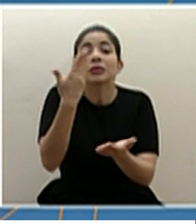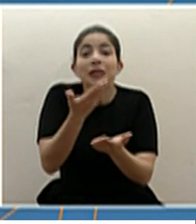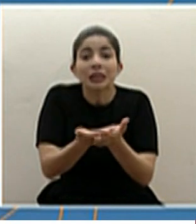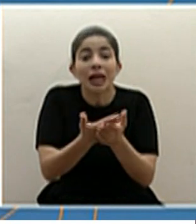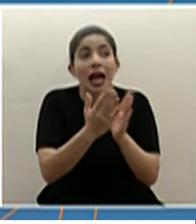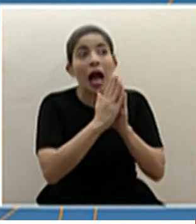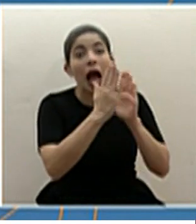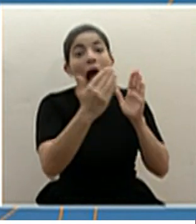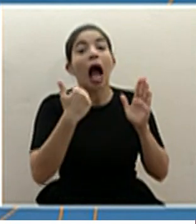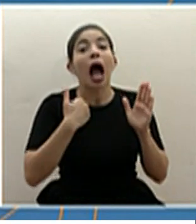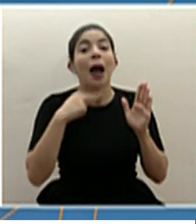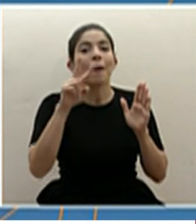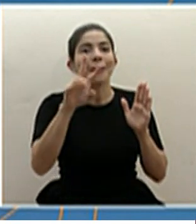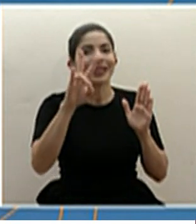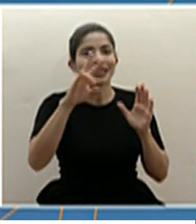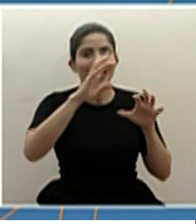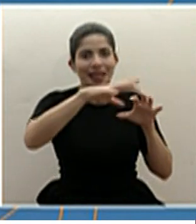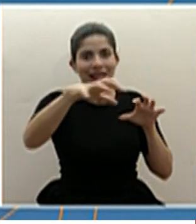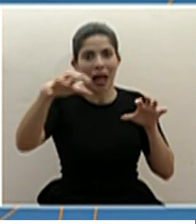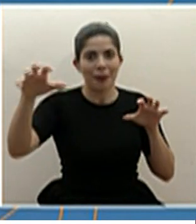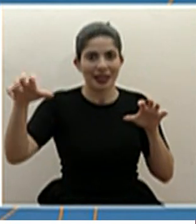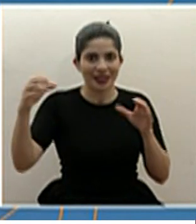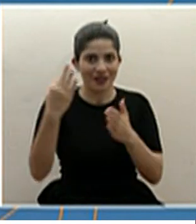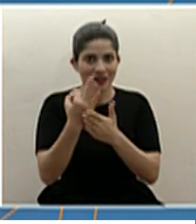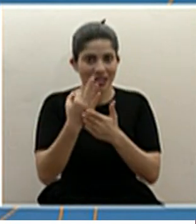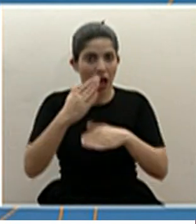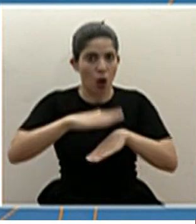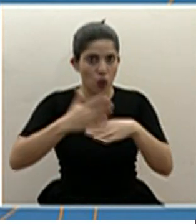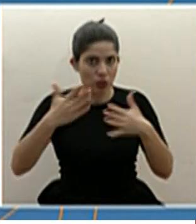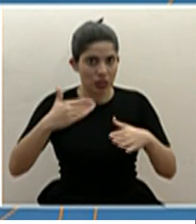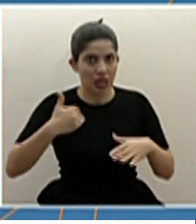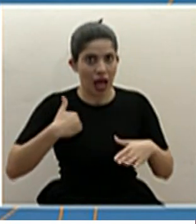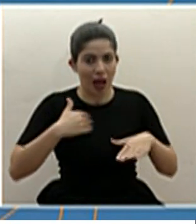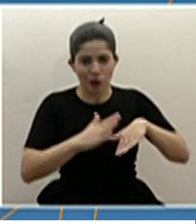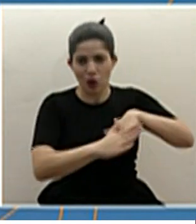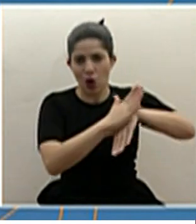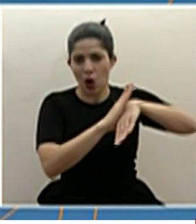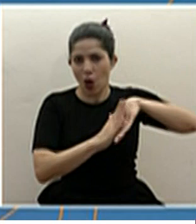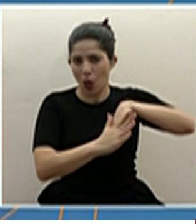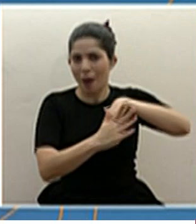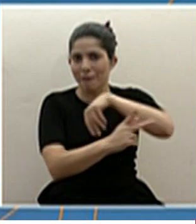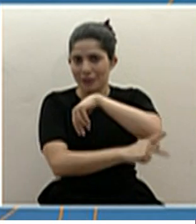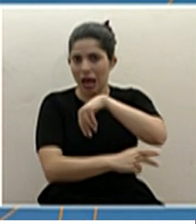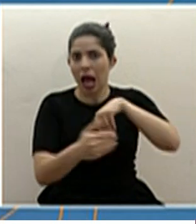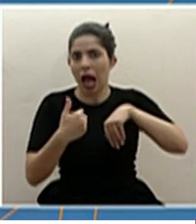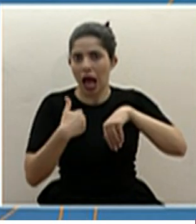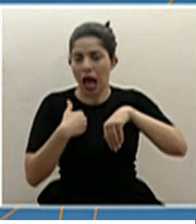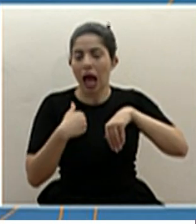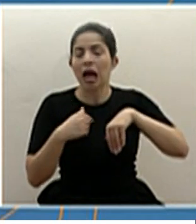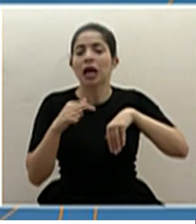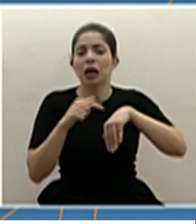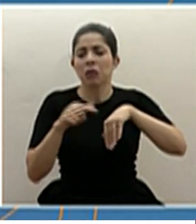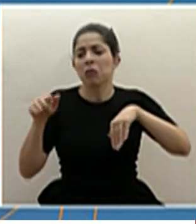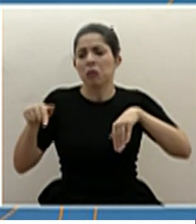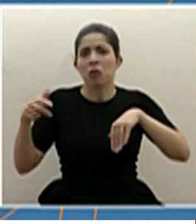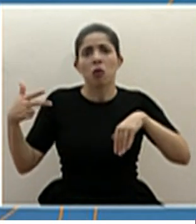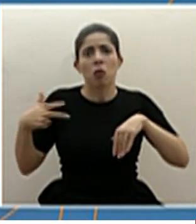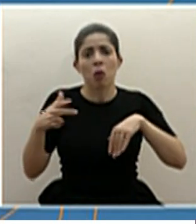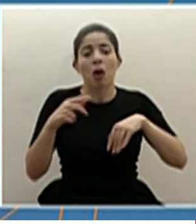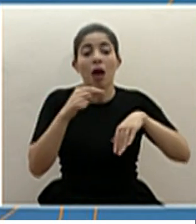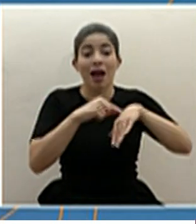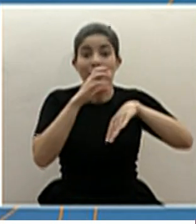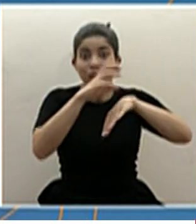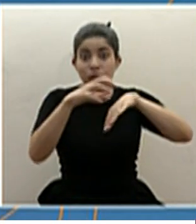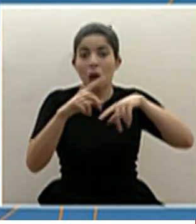los 27 almacenes fiscales que ya tenemos autorizados a lo largo del país, a lo largo y ancho del país, y que pueden ir en